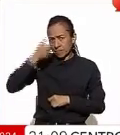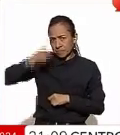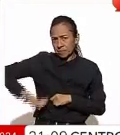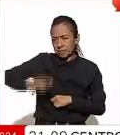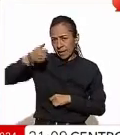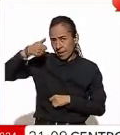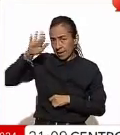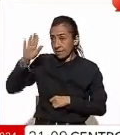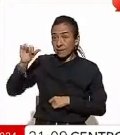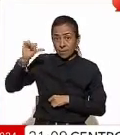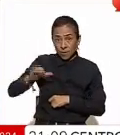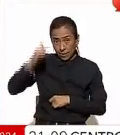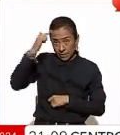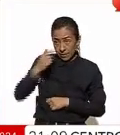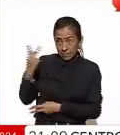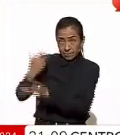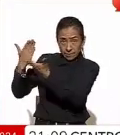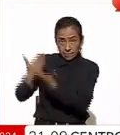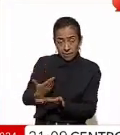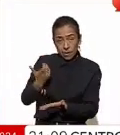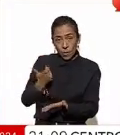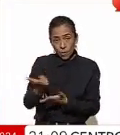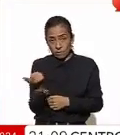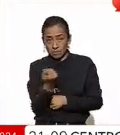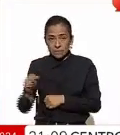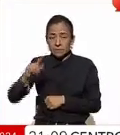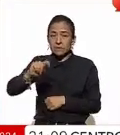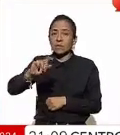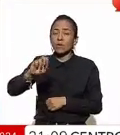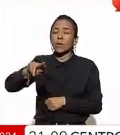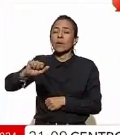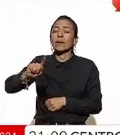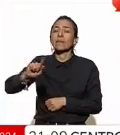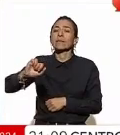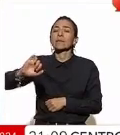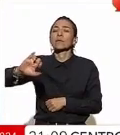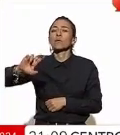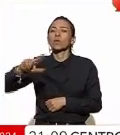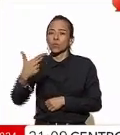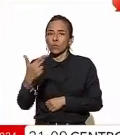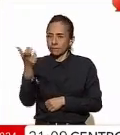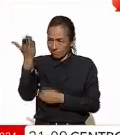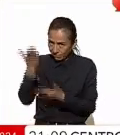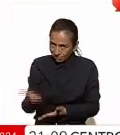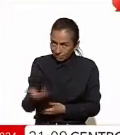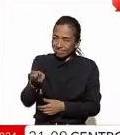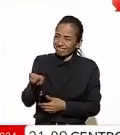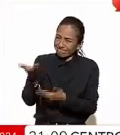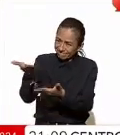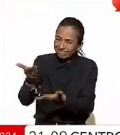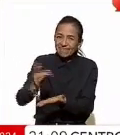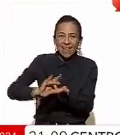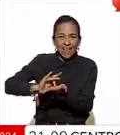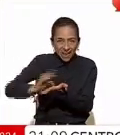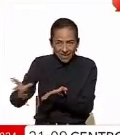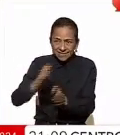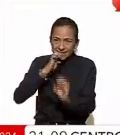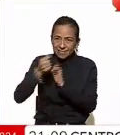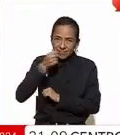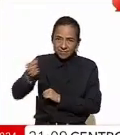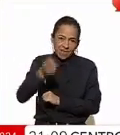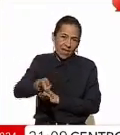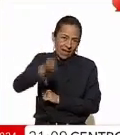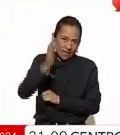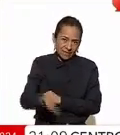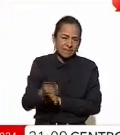Nos acompaña esta noche el economista Tonatiuh Martínez, a quien saludamos con mucho gusto y agradecemos por aceptar esta entrevista